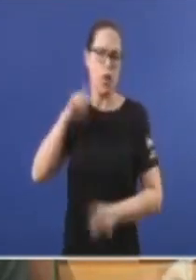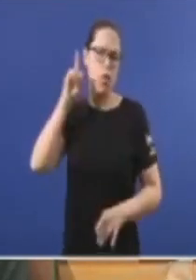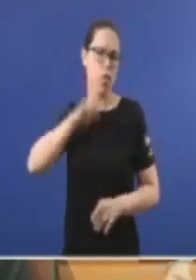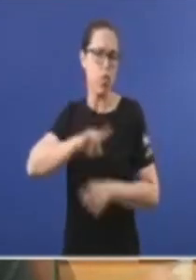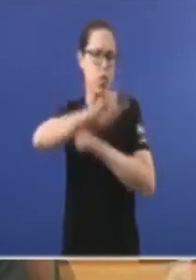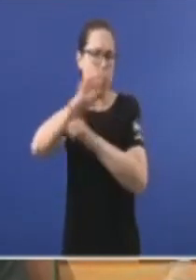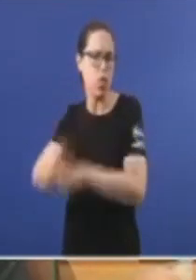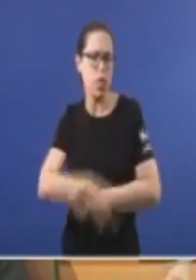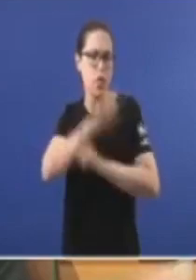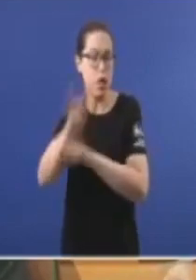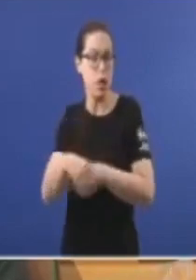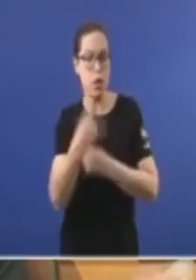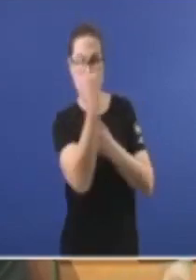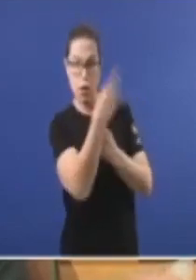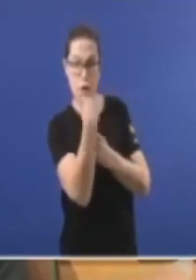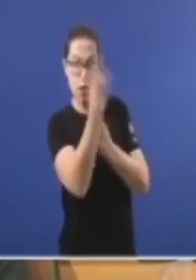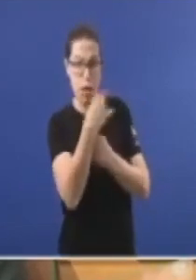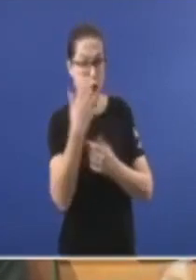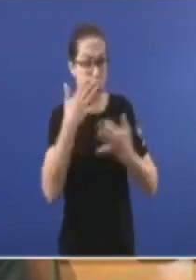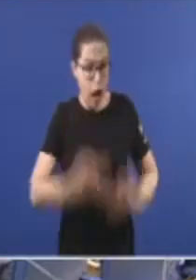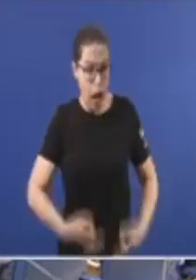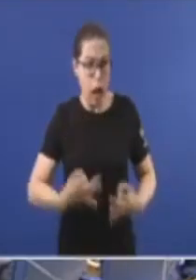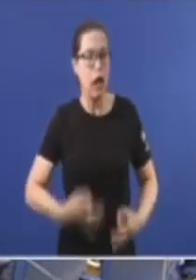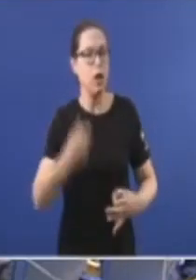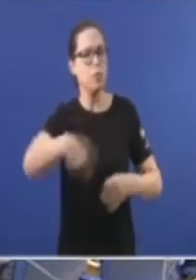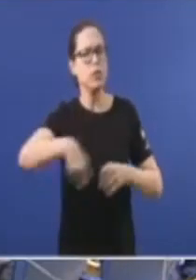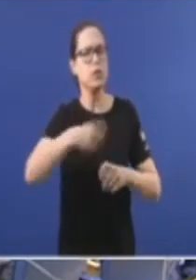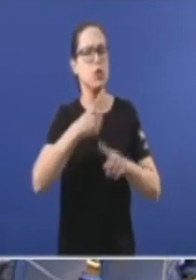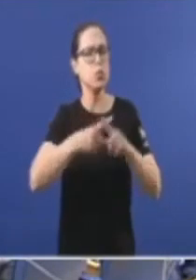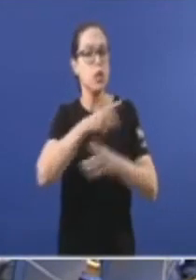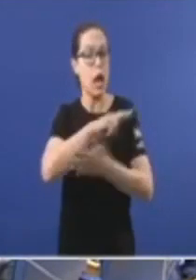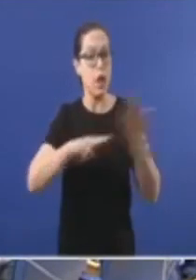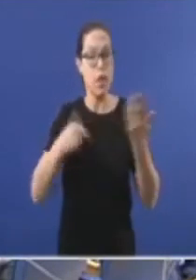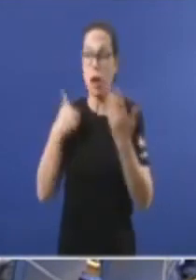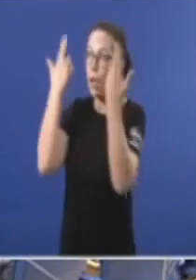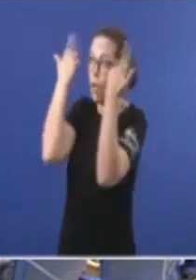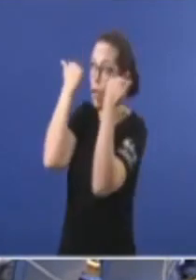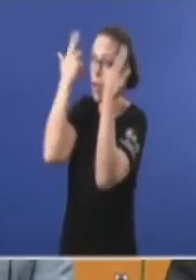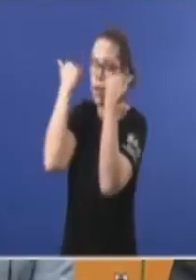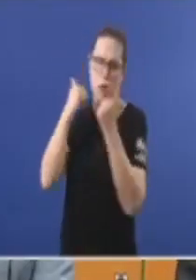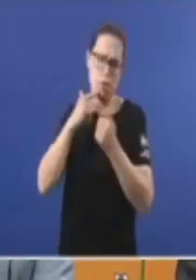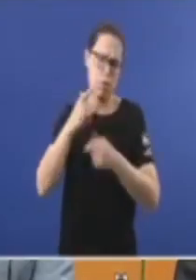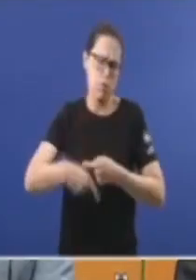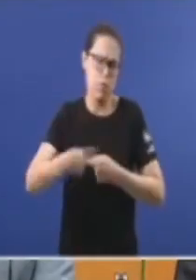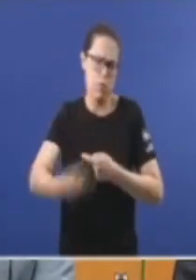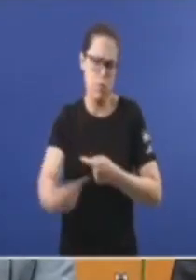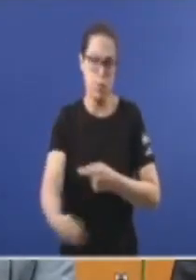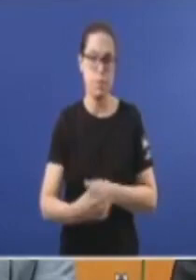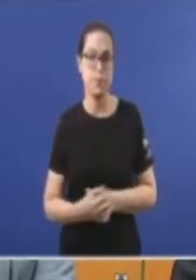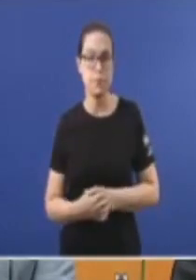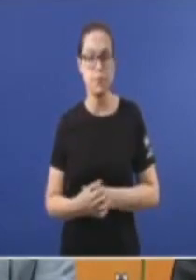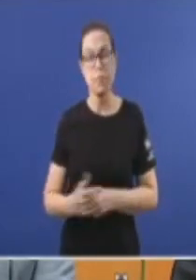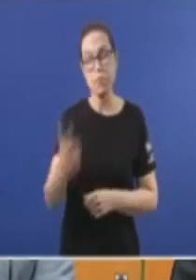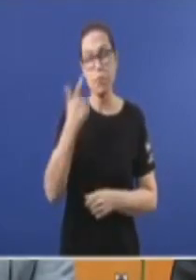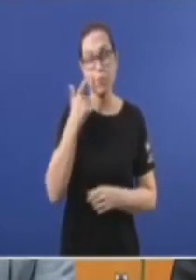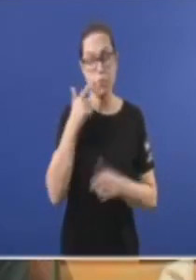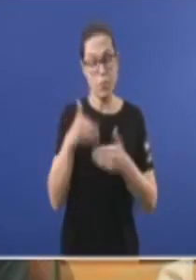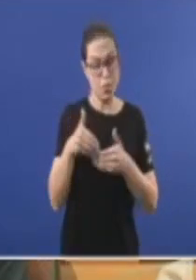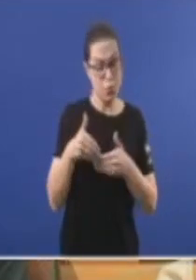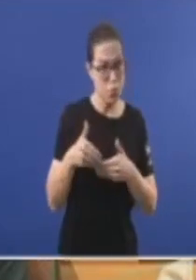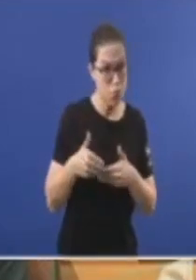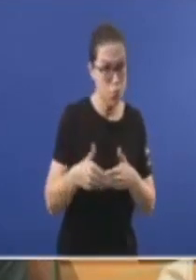o único que tiñamos no presidente da Xunta era un sibuana continuo. Pero, mire, hai moito en xogo para o